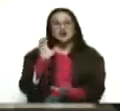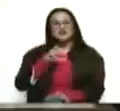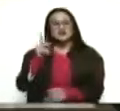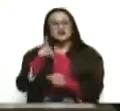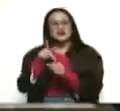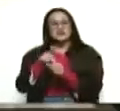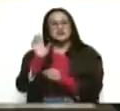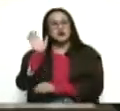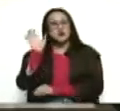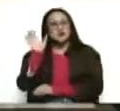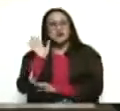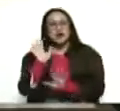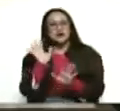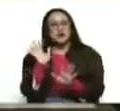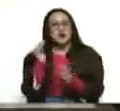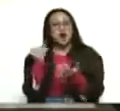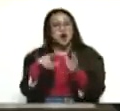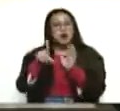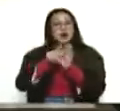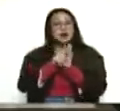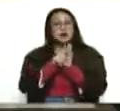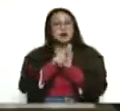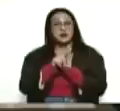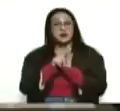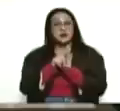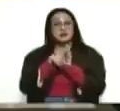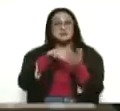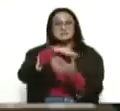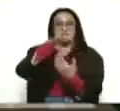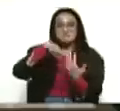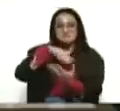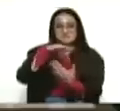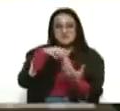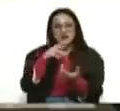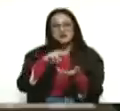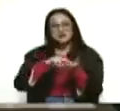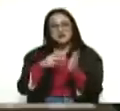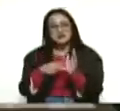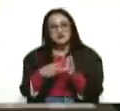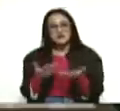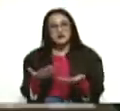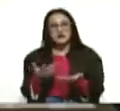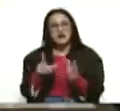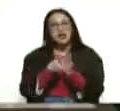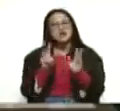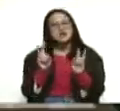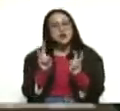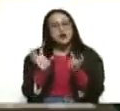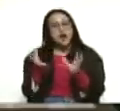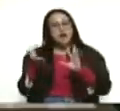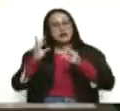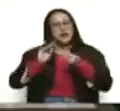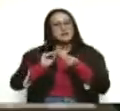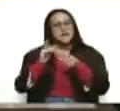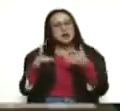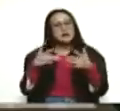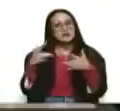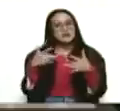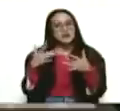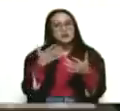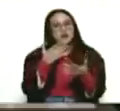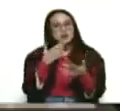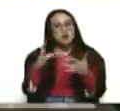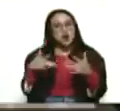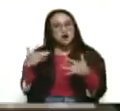por supuesto, la ley de armonización va a permitir que se adapte a las actividades, por ejemplo,